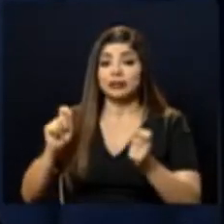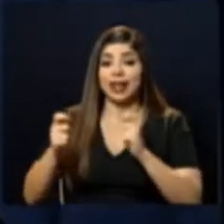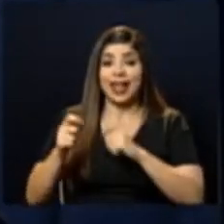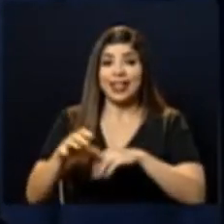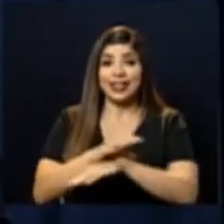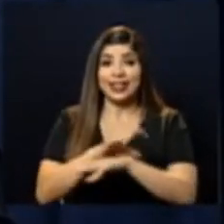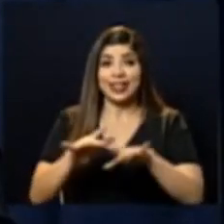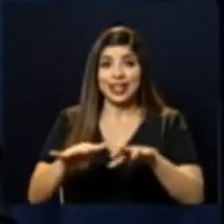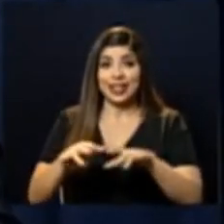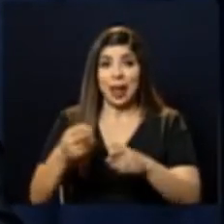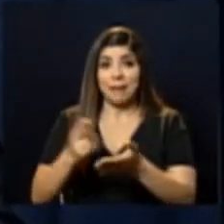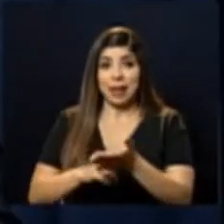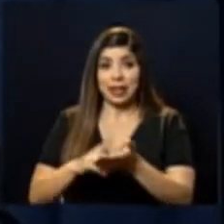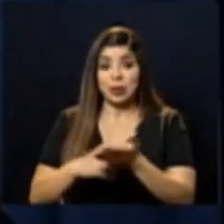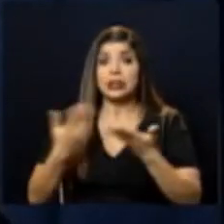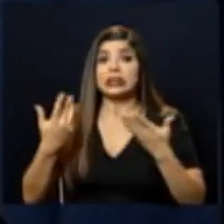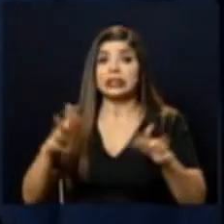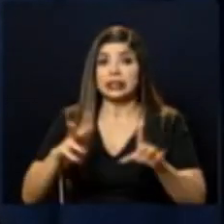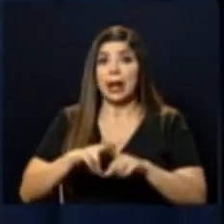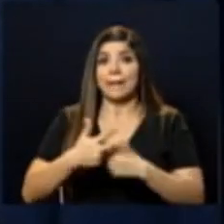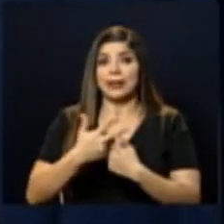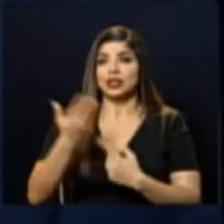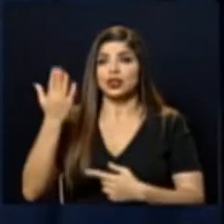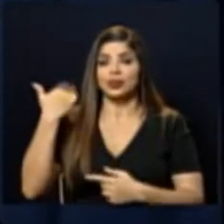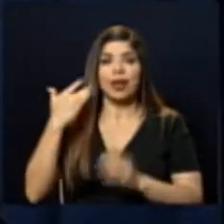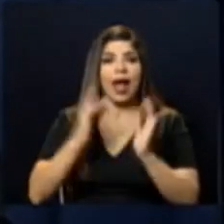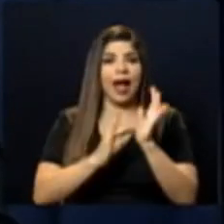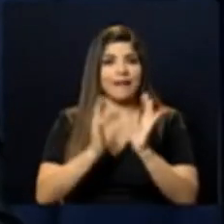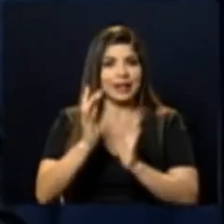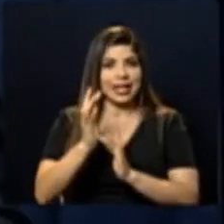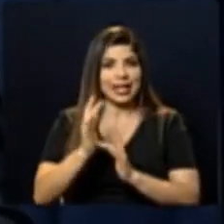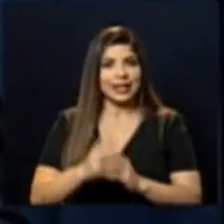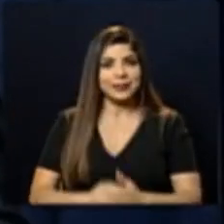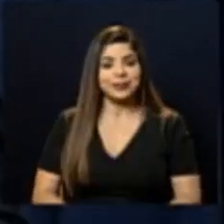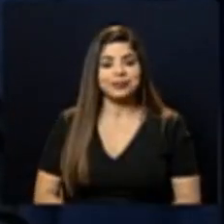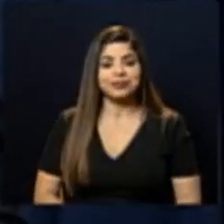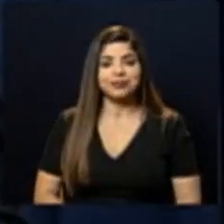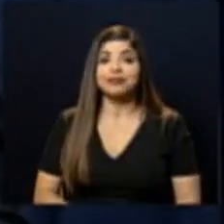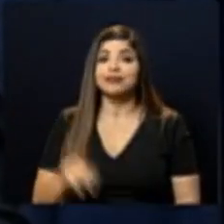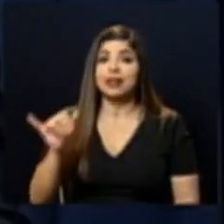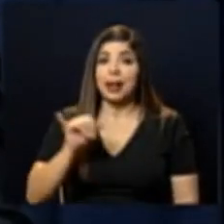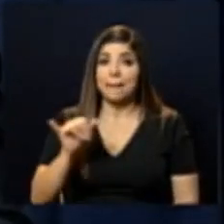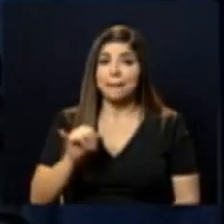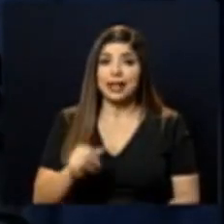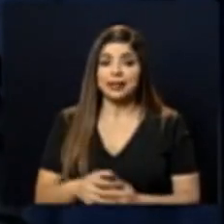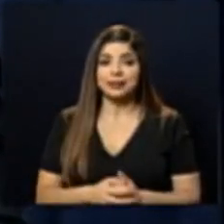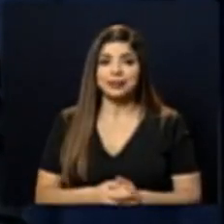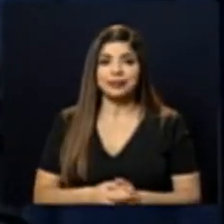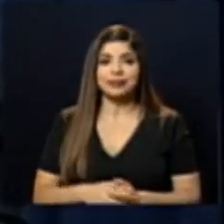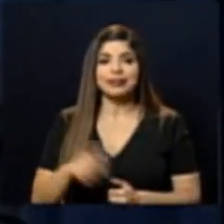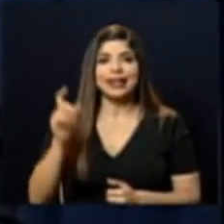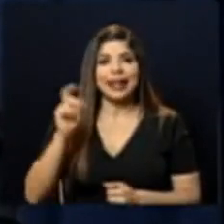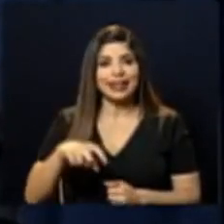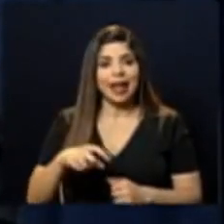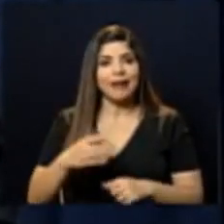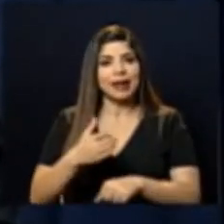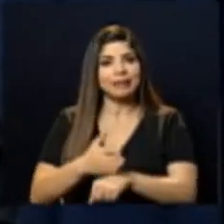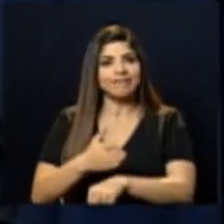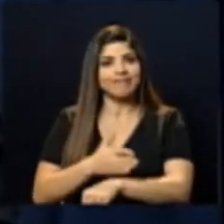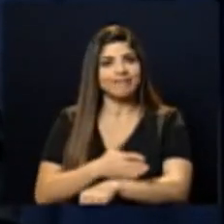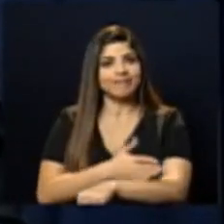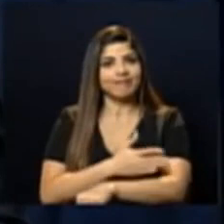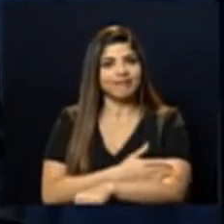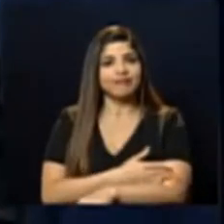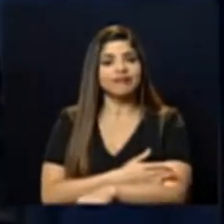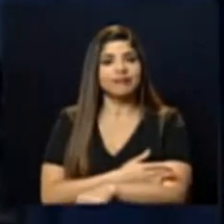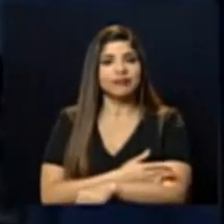de la matrícula inició en abril. También debemos alcanzar mejoras